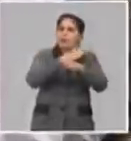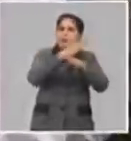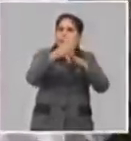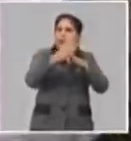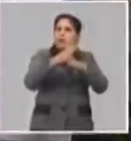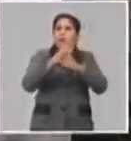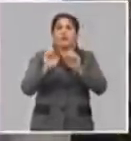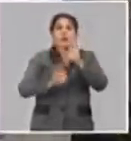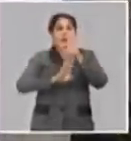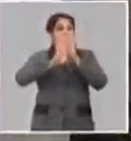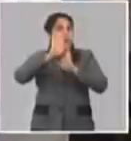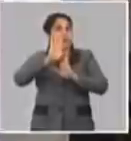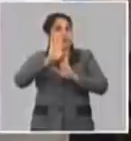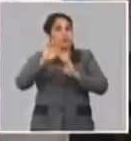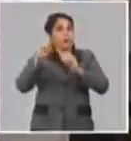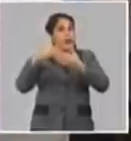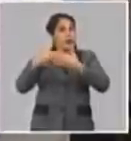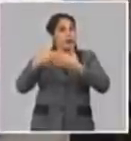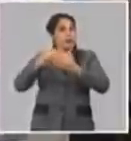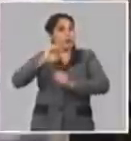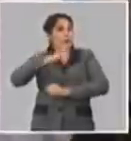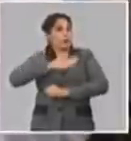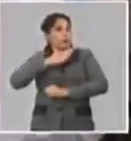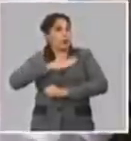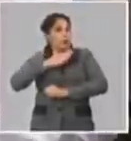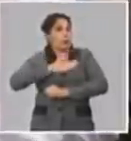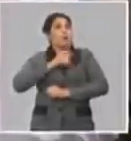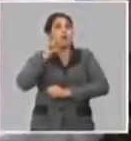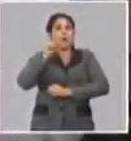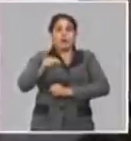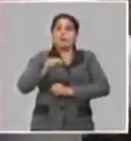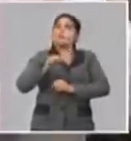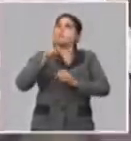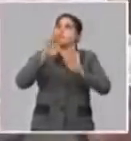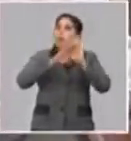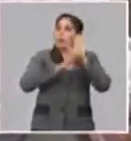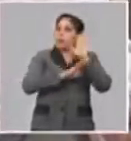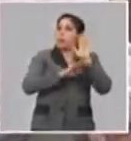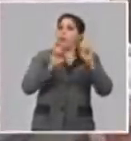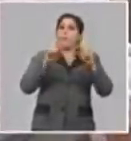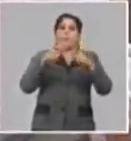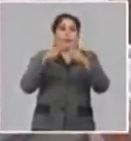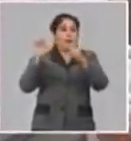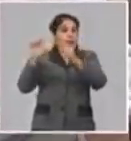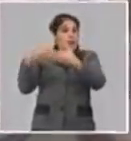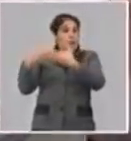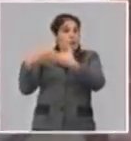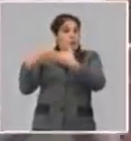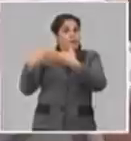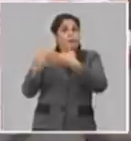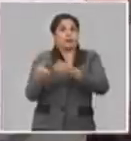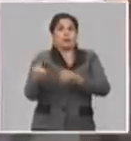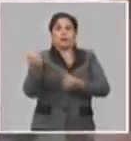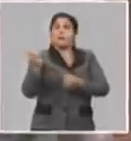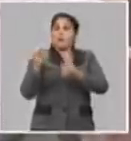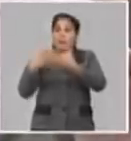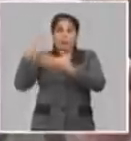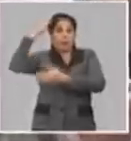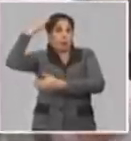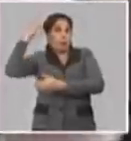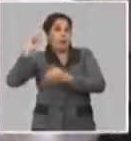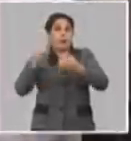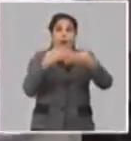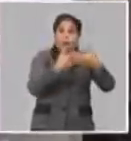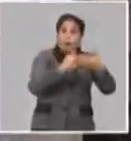y desarrollo y fomento de las cooperativas en diferentes sectores de la economía y constitución de la micro, pequeña y mediana empresa en ambos sectores, estatal y no